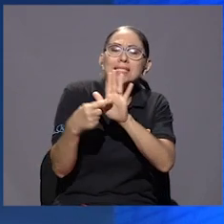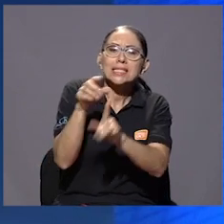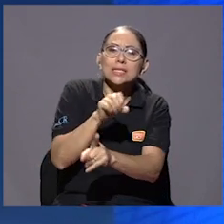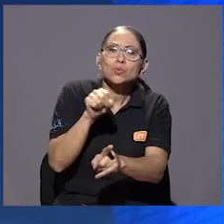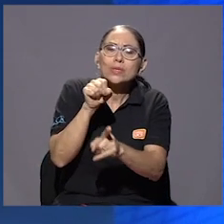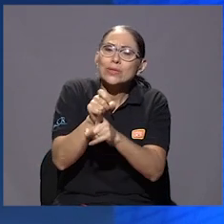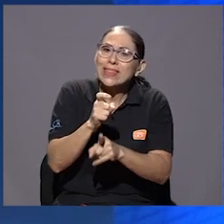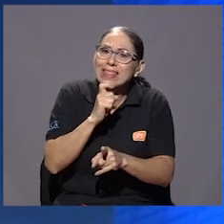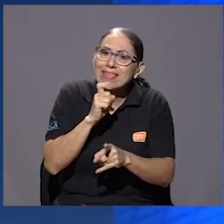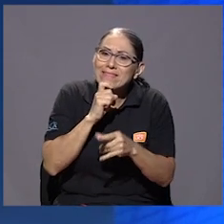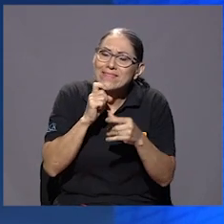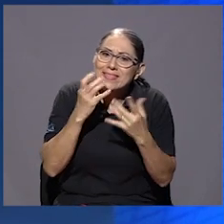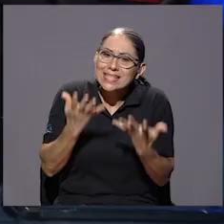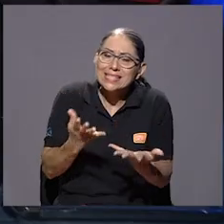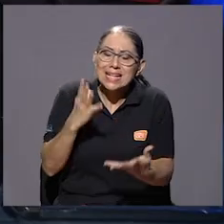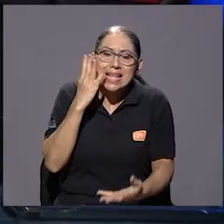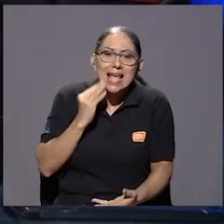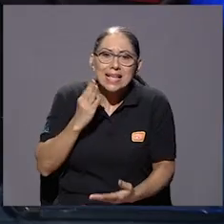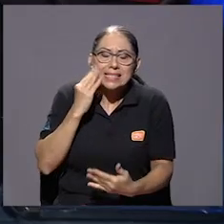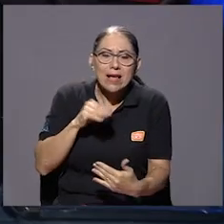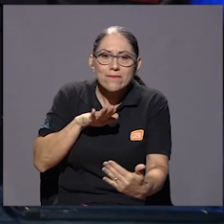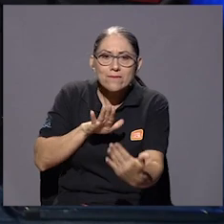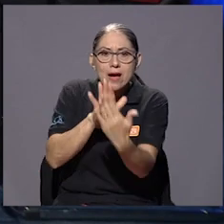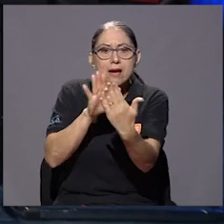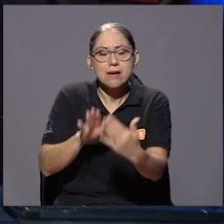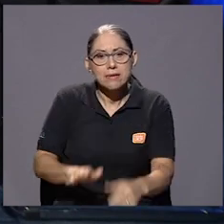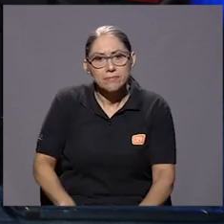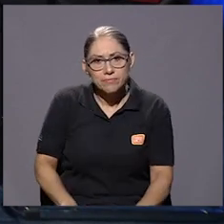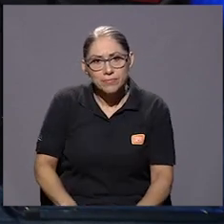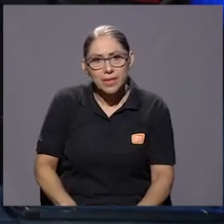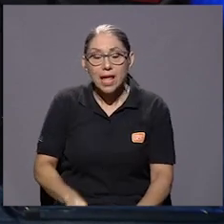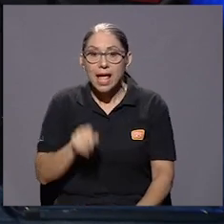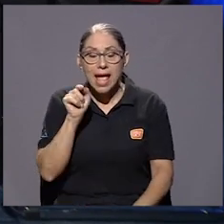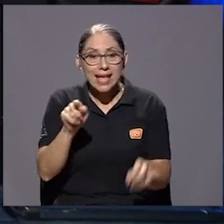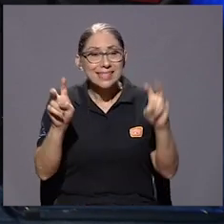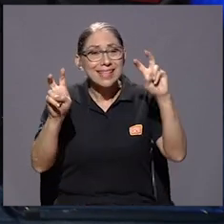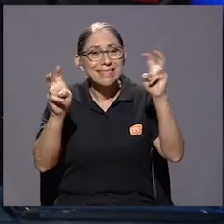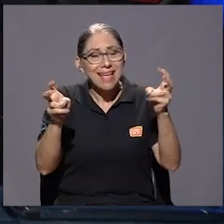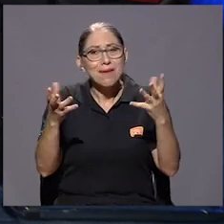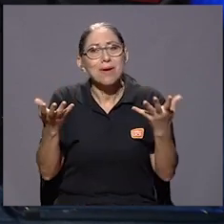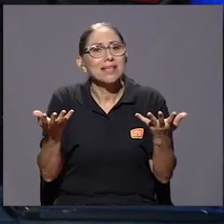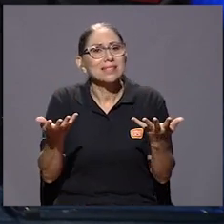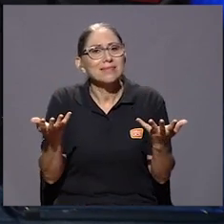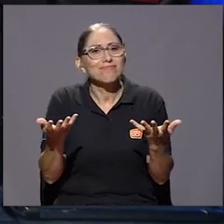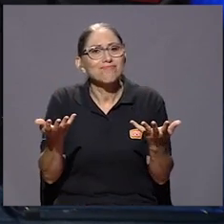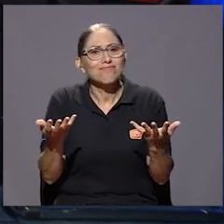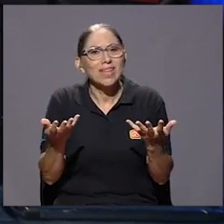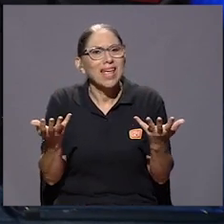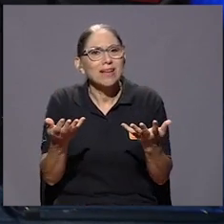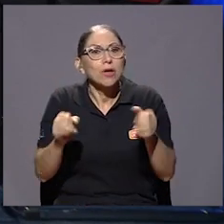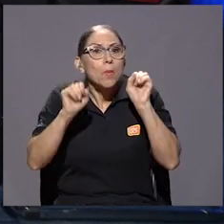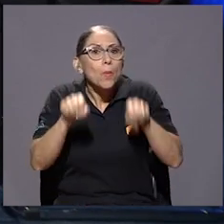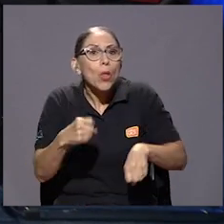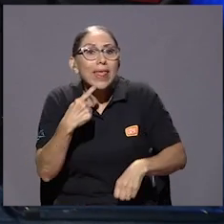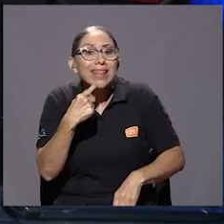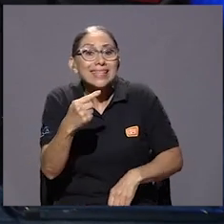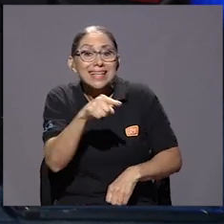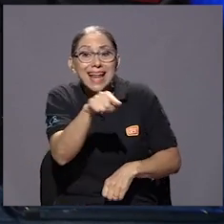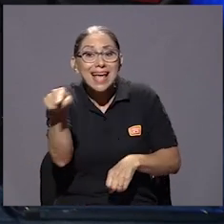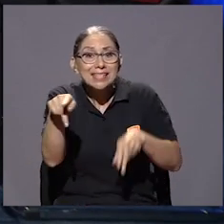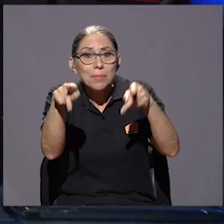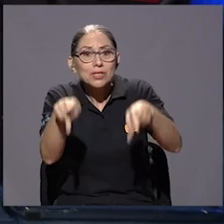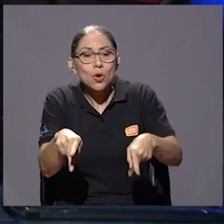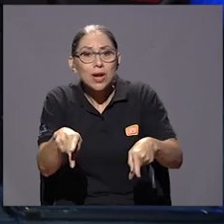tan difícil que se está viviendo. Entonces, es un tema de poder decirle a la persona que